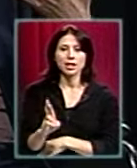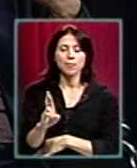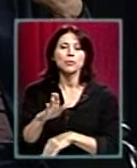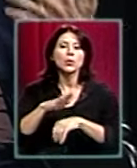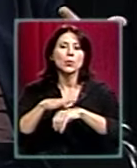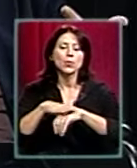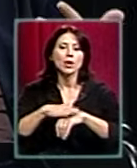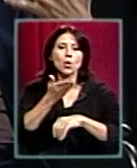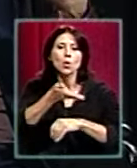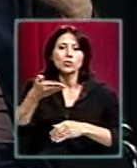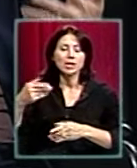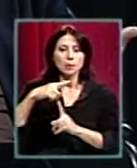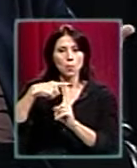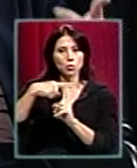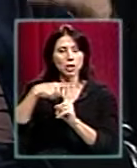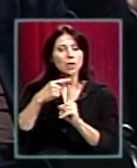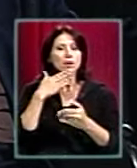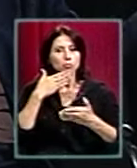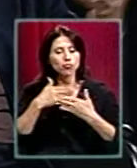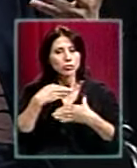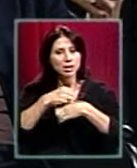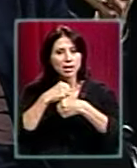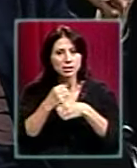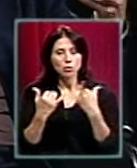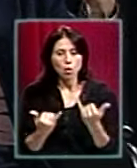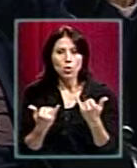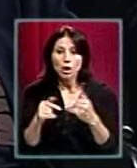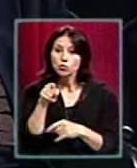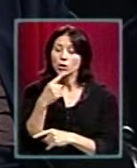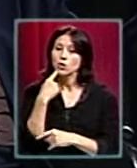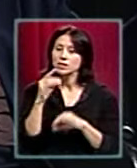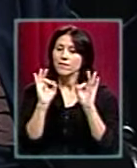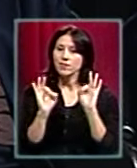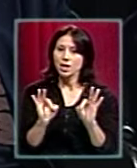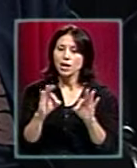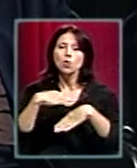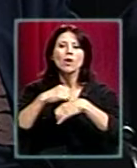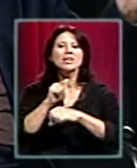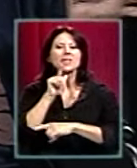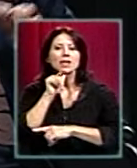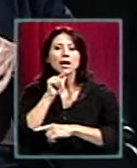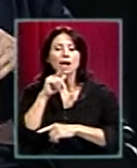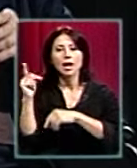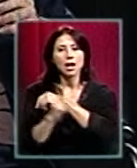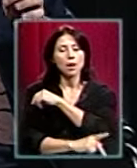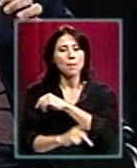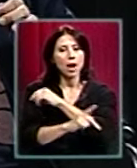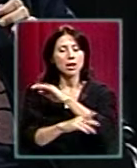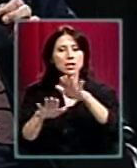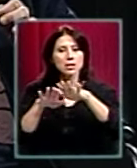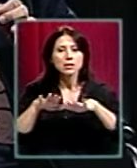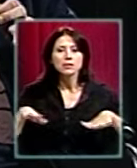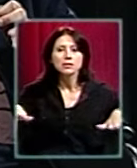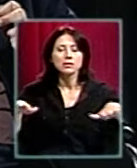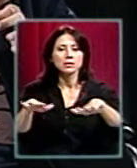cosas positivas que se están haciendo y que, como usted muy bien lo dice, lo hace el país, el